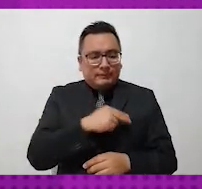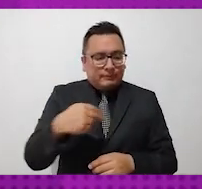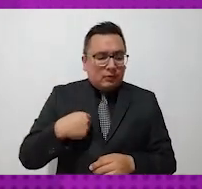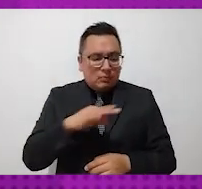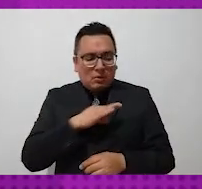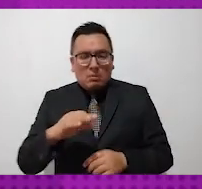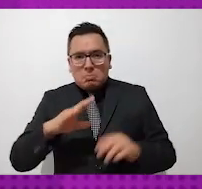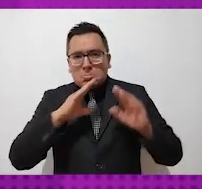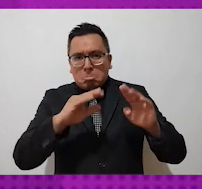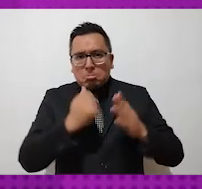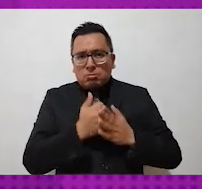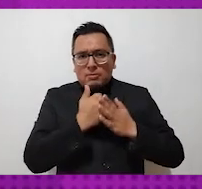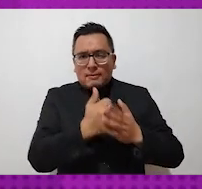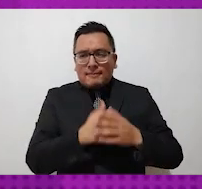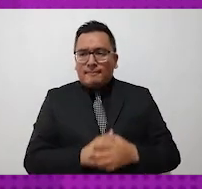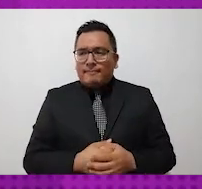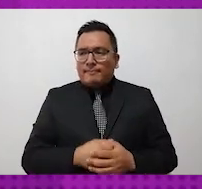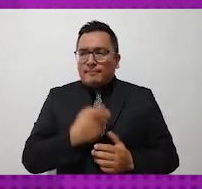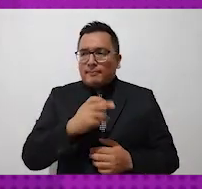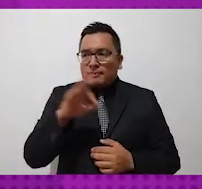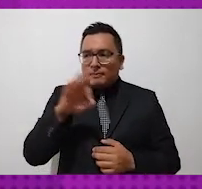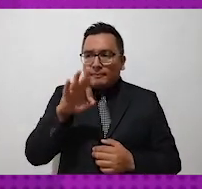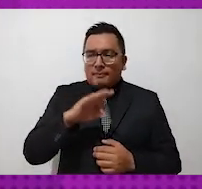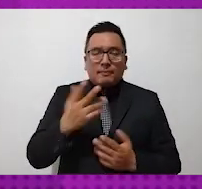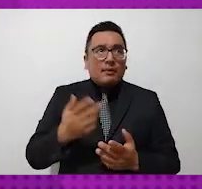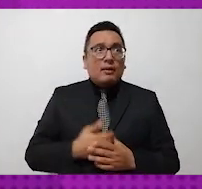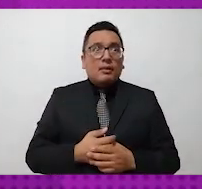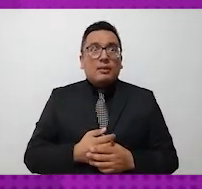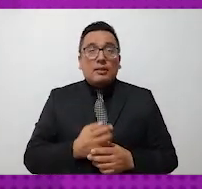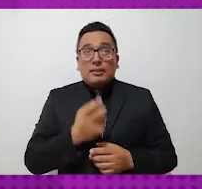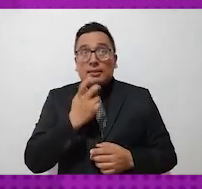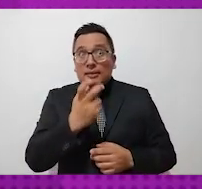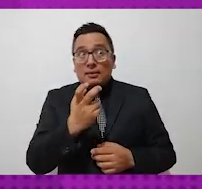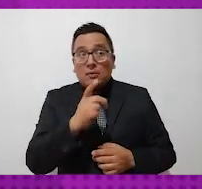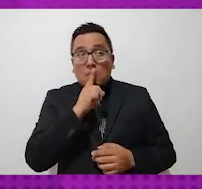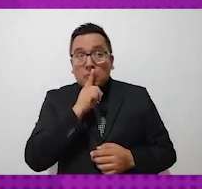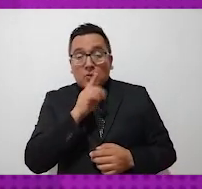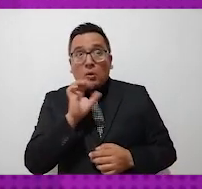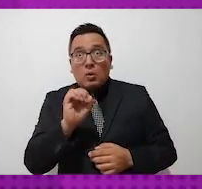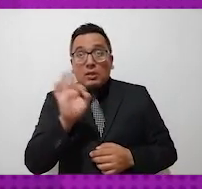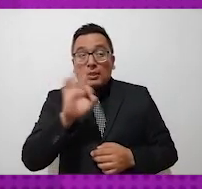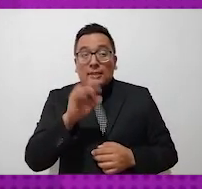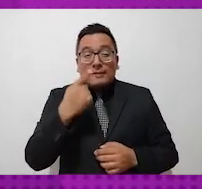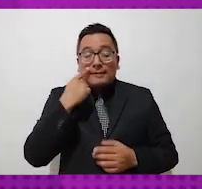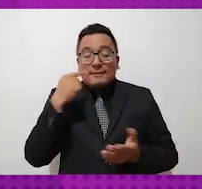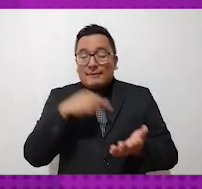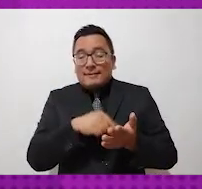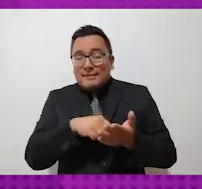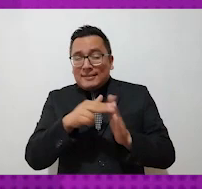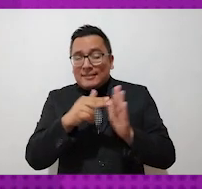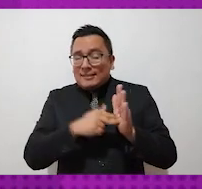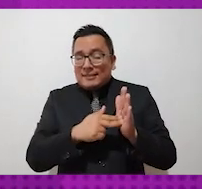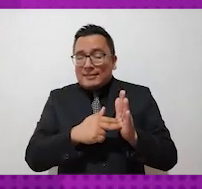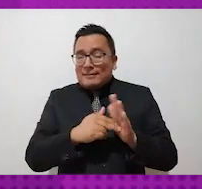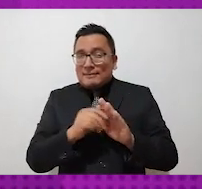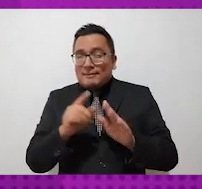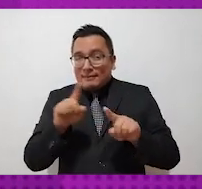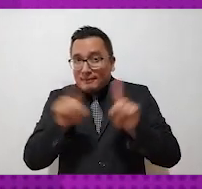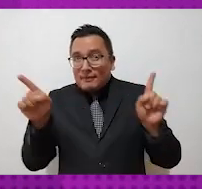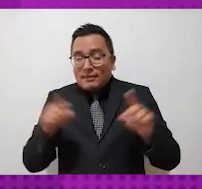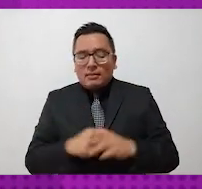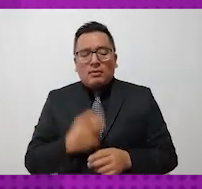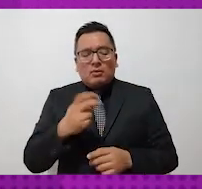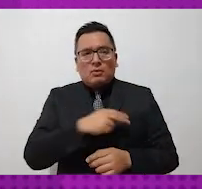podemos apoyarlos y en determinado momento, si no es de esa manera y si no es apegado a la normativa, pues también